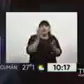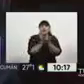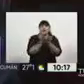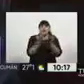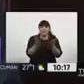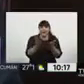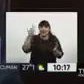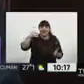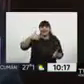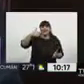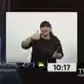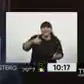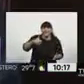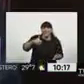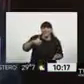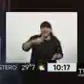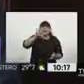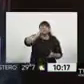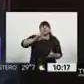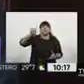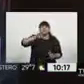que alcanzaba